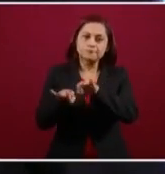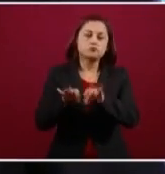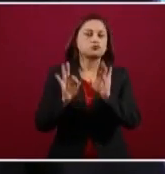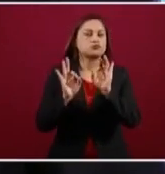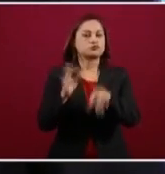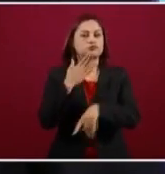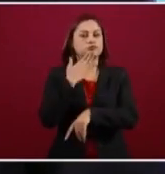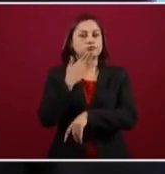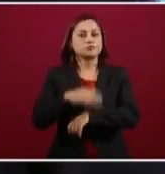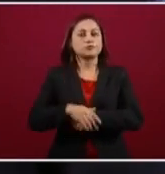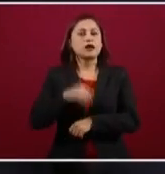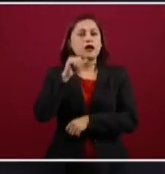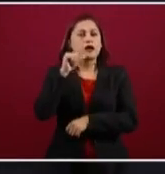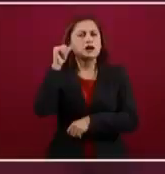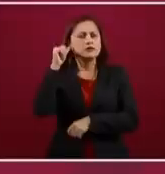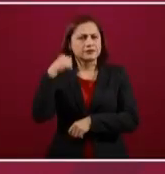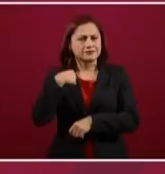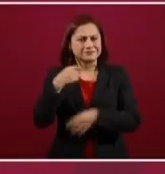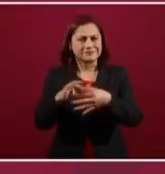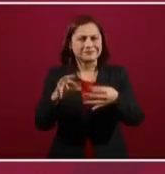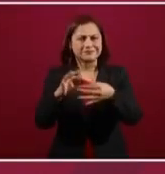de que ya en Jóvenes